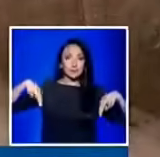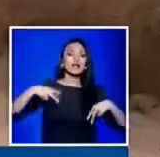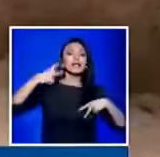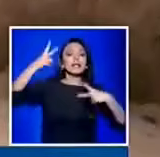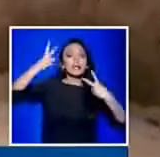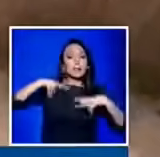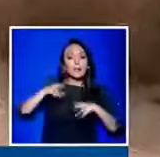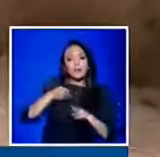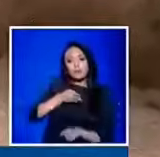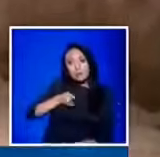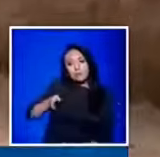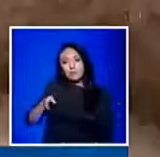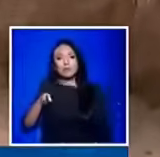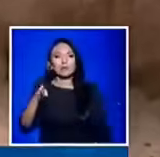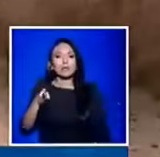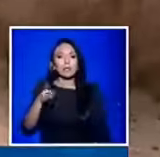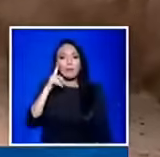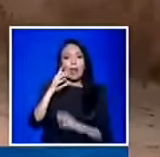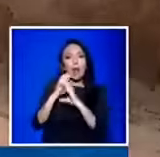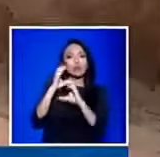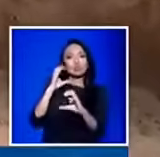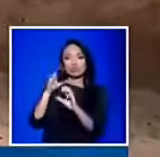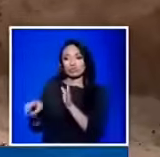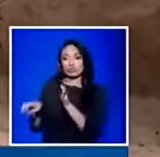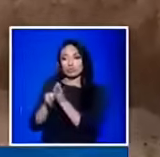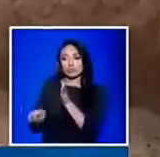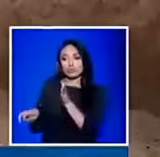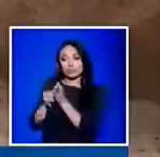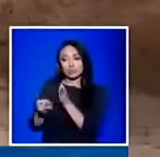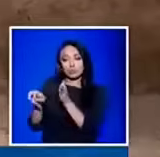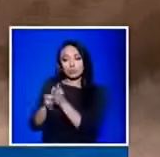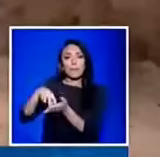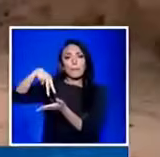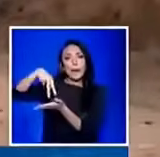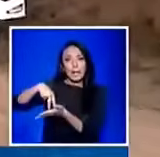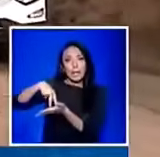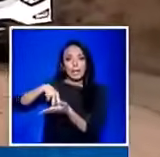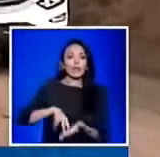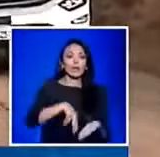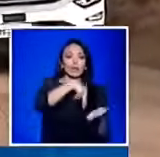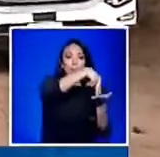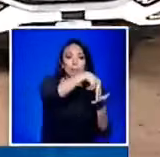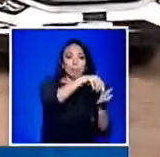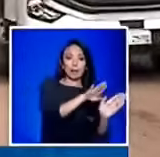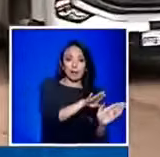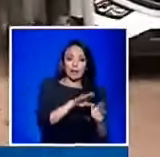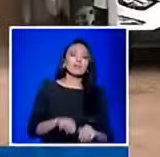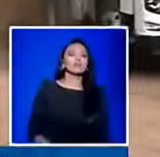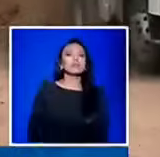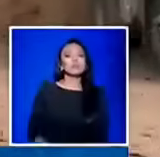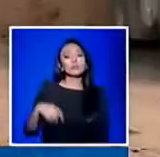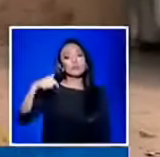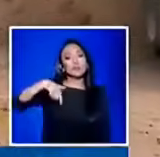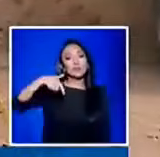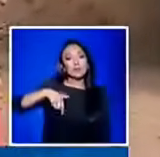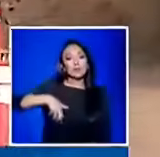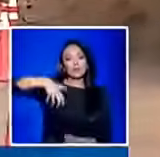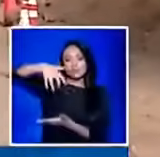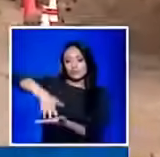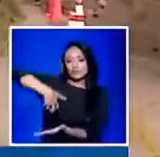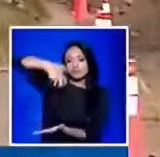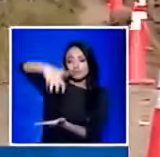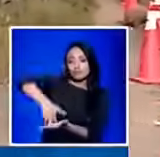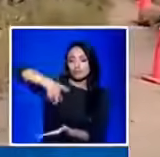buses a recoger y sacar para a gente y las paradas de buses que también son importantes. Aquí realizaremos excavaciones